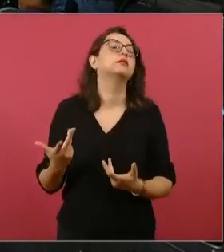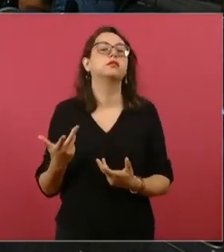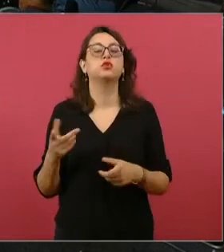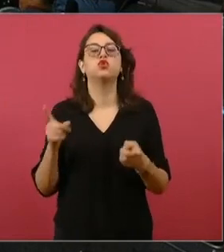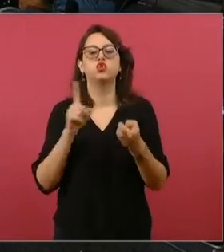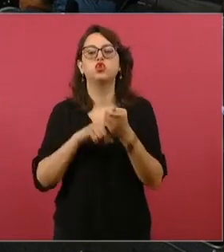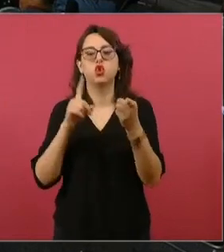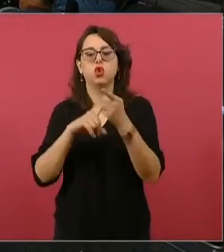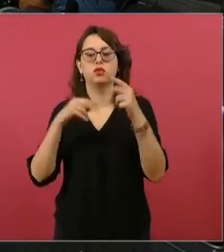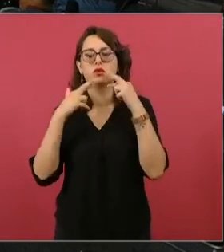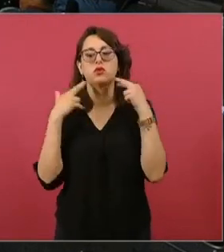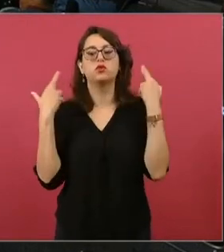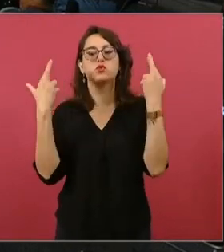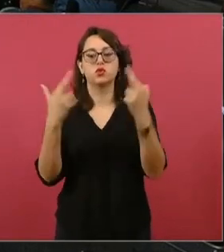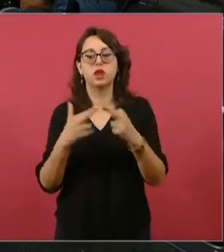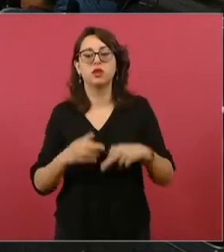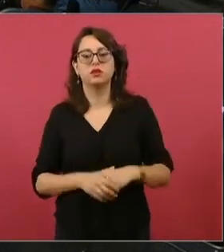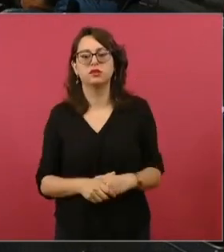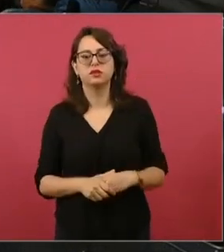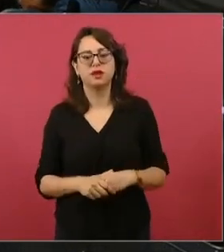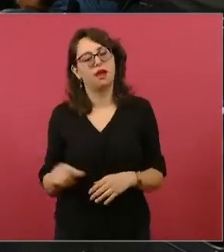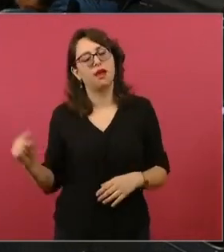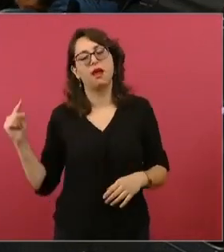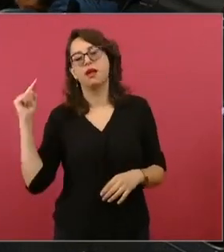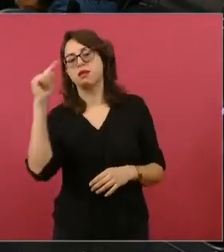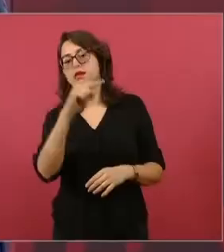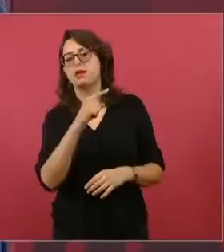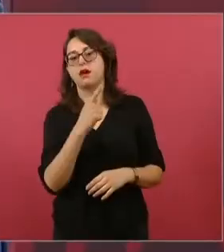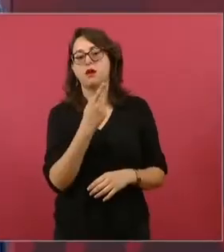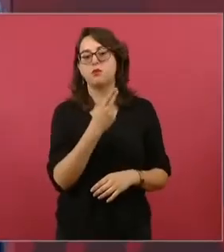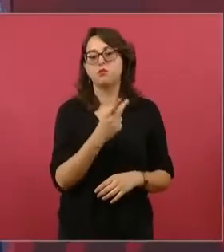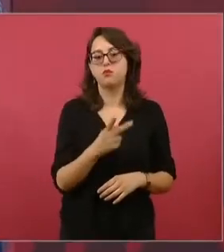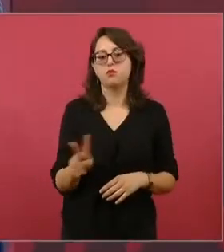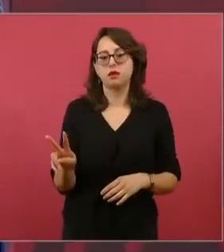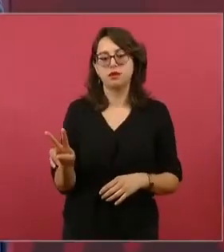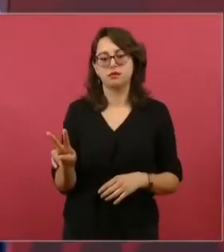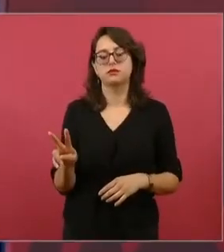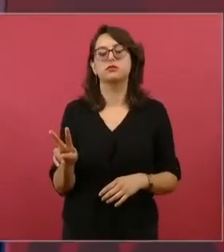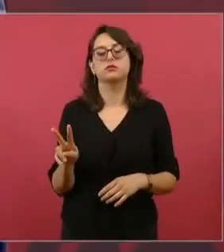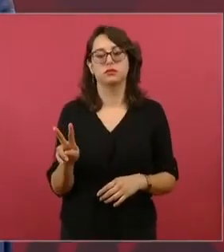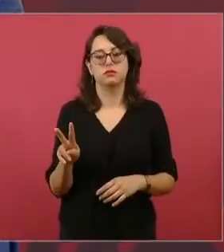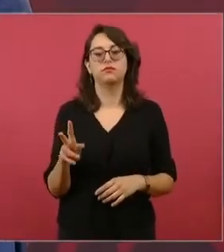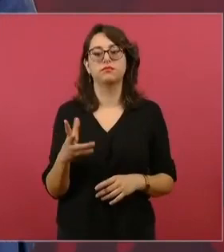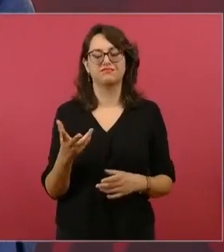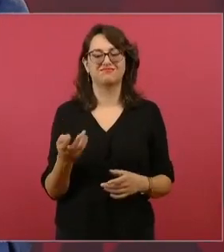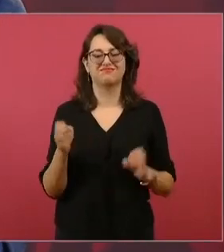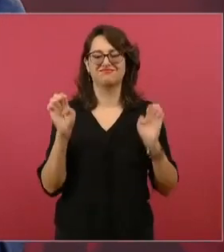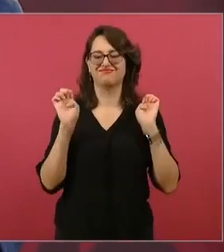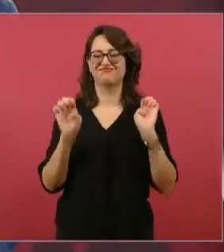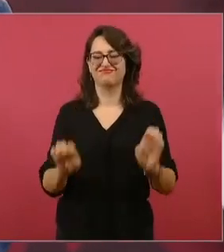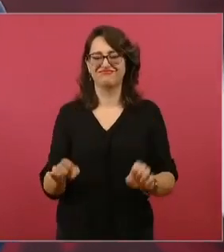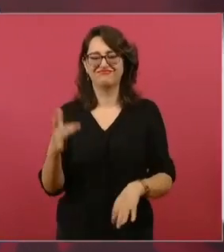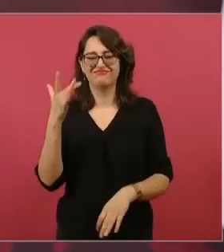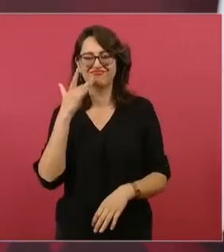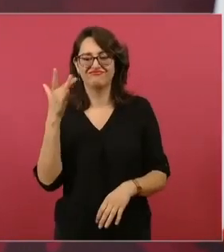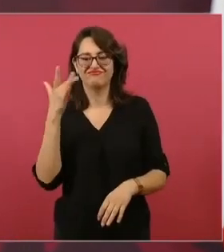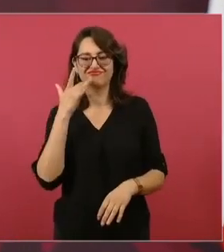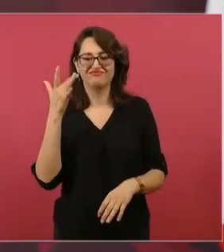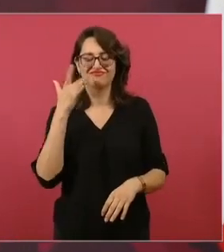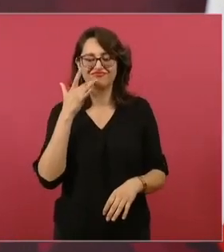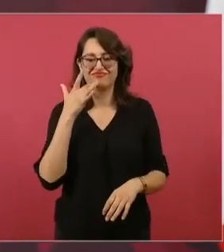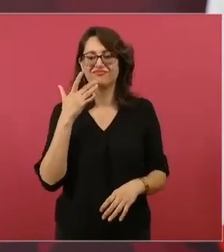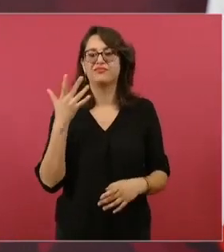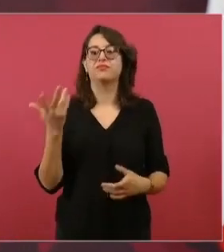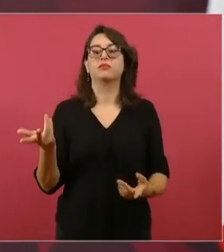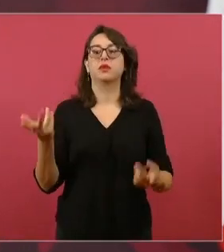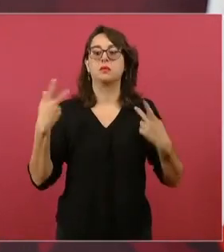Vallarta, Punta Mita, una residencia, trajeron hasta expositores